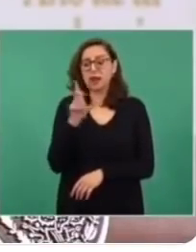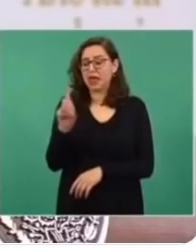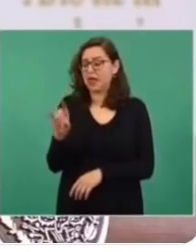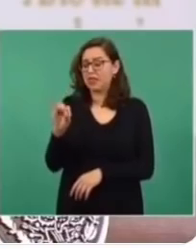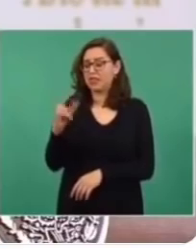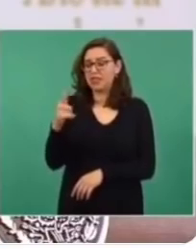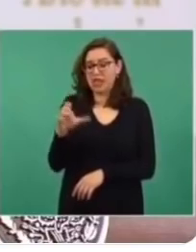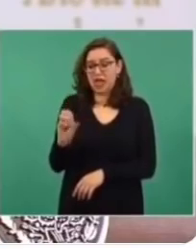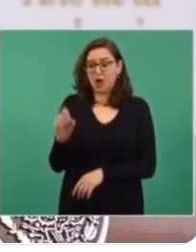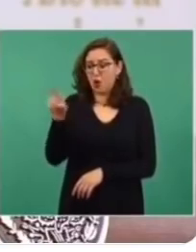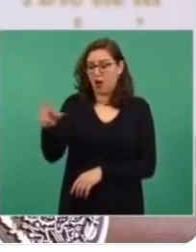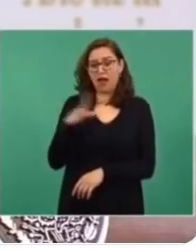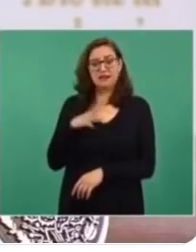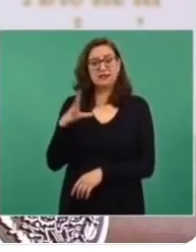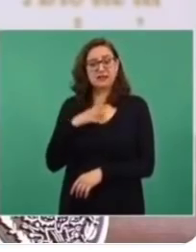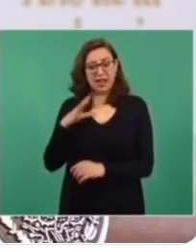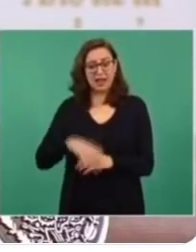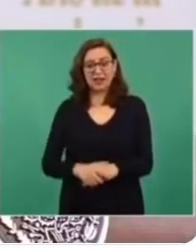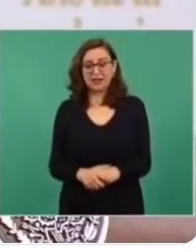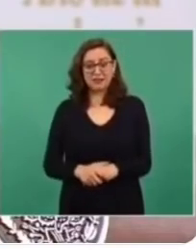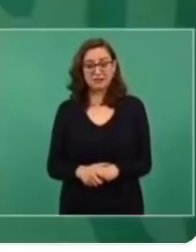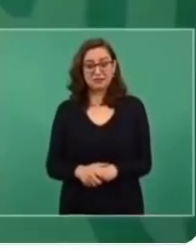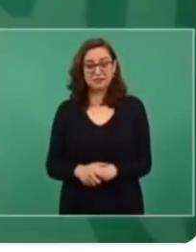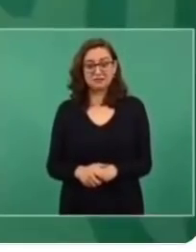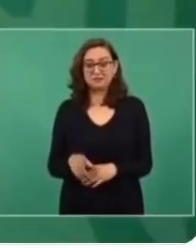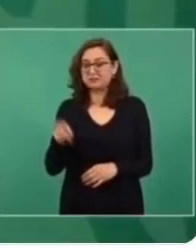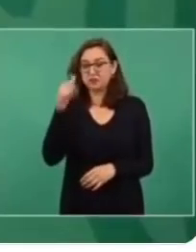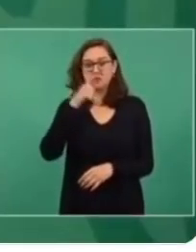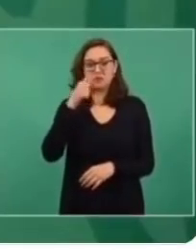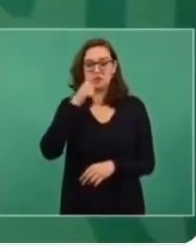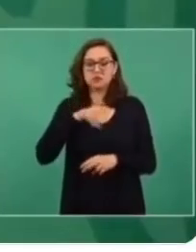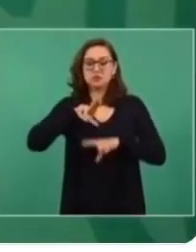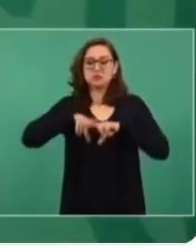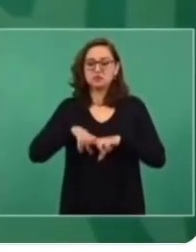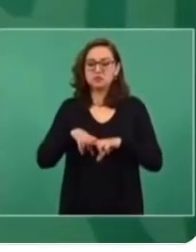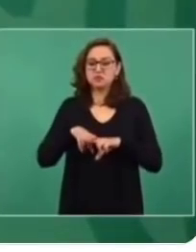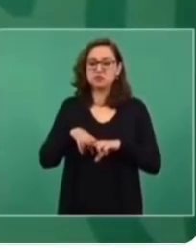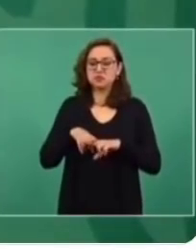ahí lo conocí ahí estaba sentado